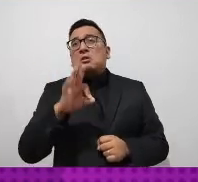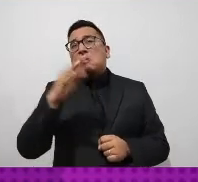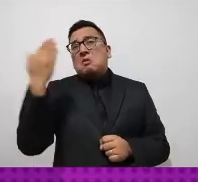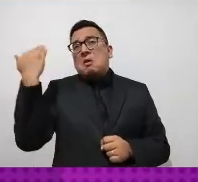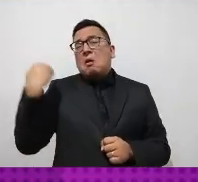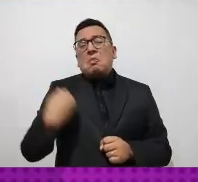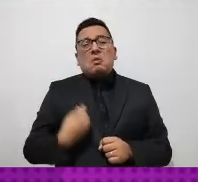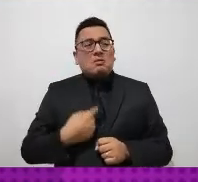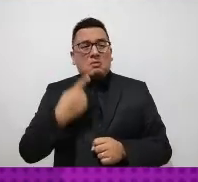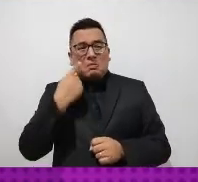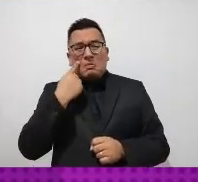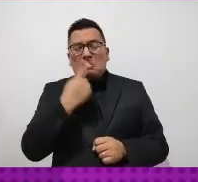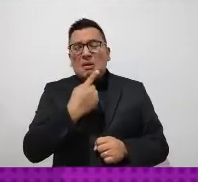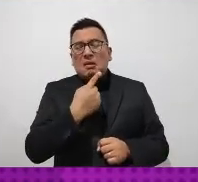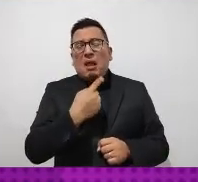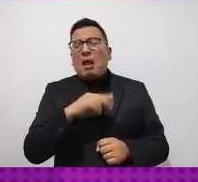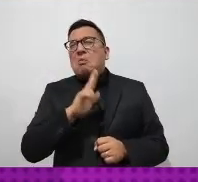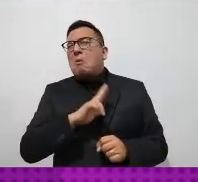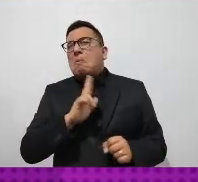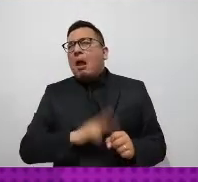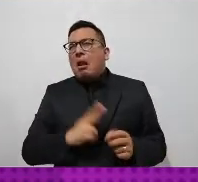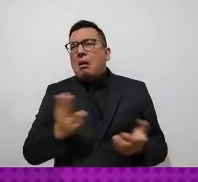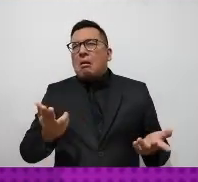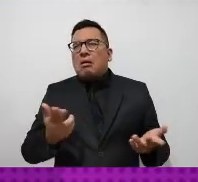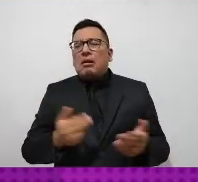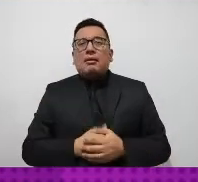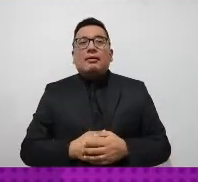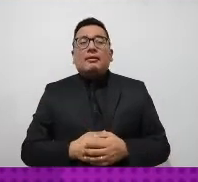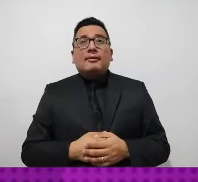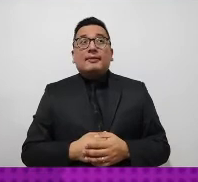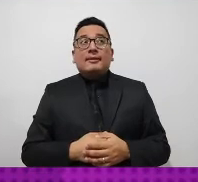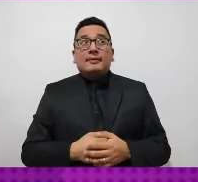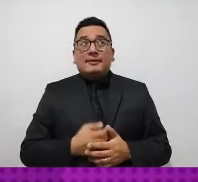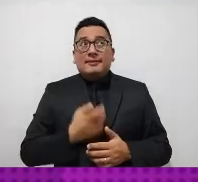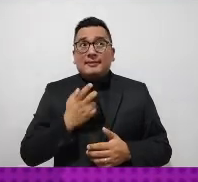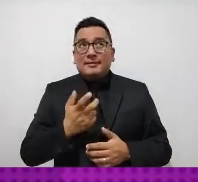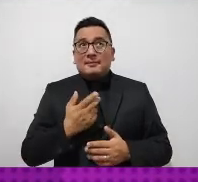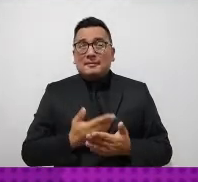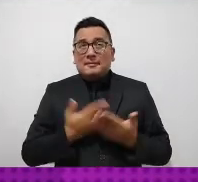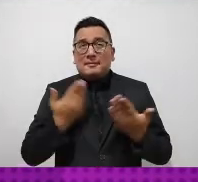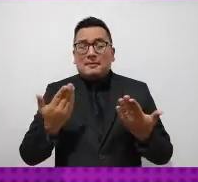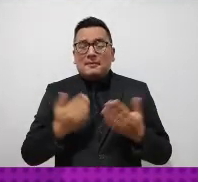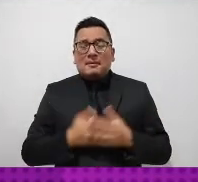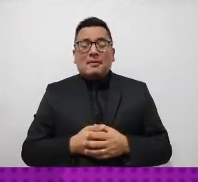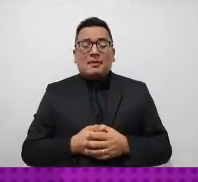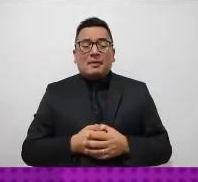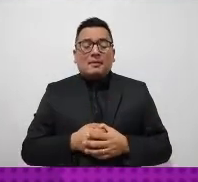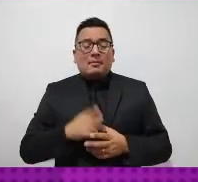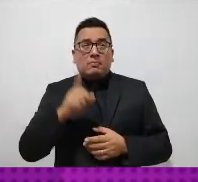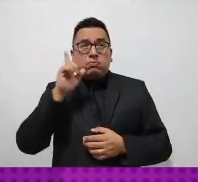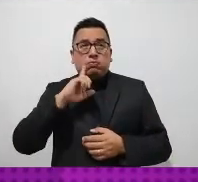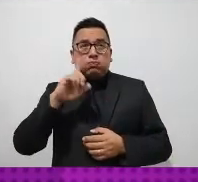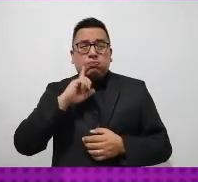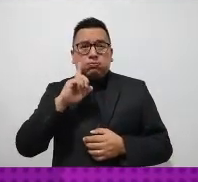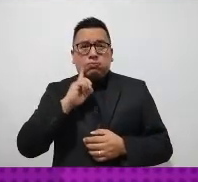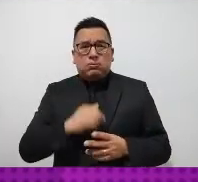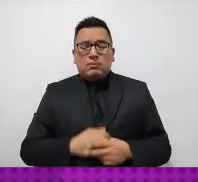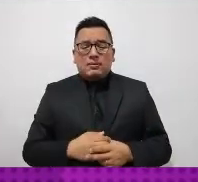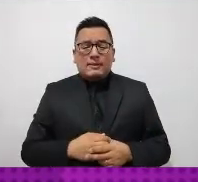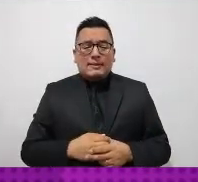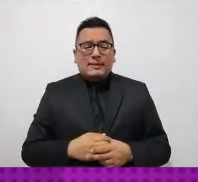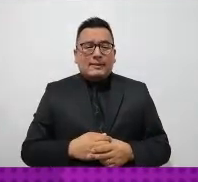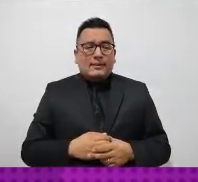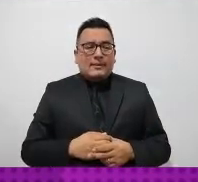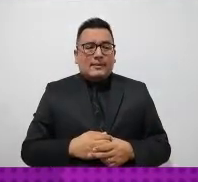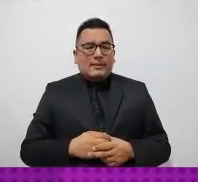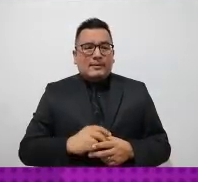históricamente probablemente se tomaba como algo normal? Probablemente esté sucediendo eso, que ahora las mujeres ya tengan una conciencia